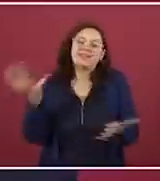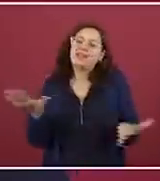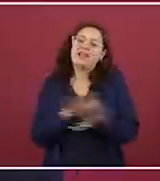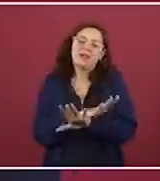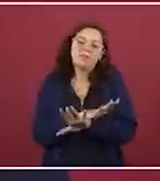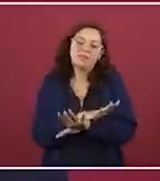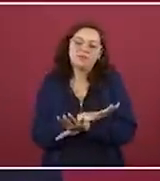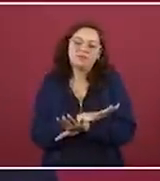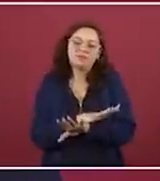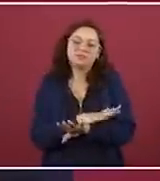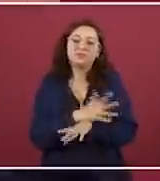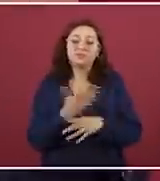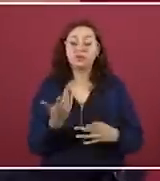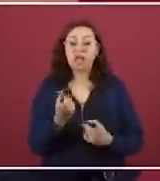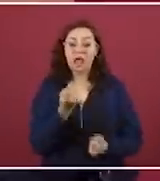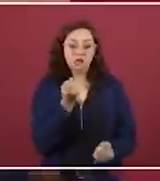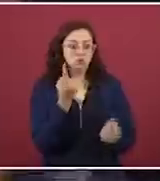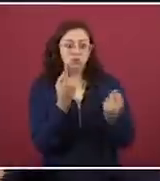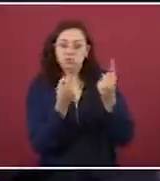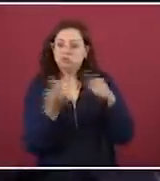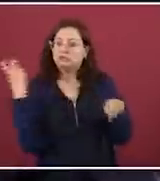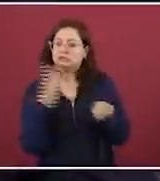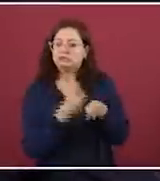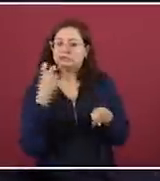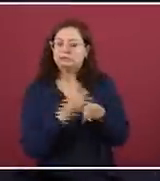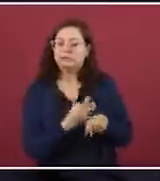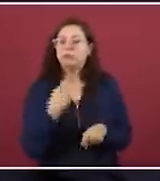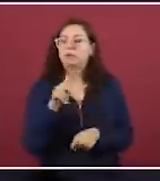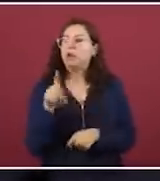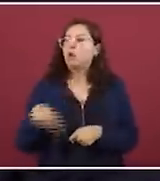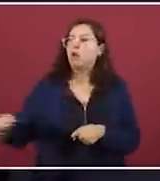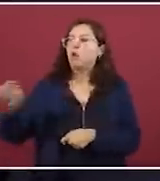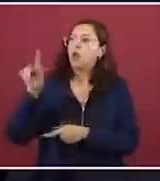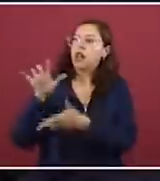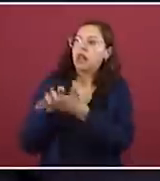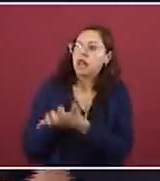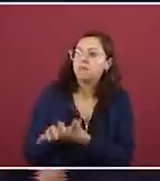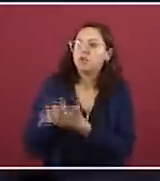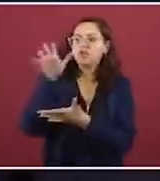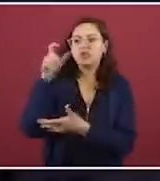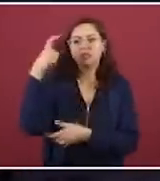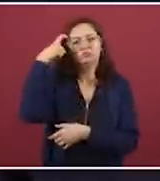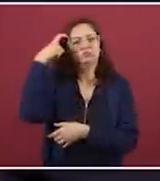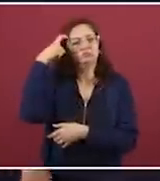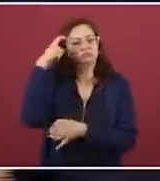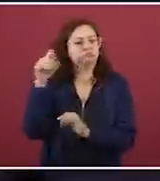Y hay quienes se resisten, pero la mayoría de los mexicanos ya